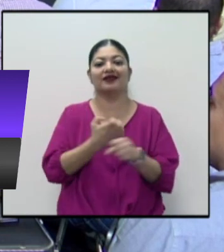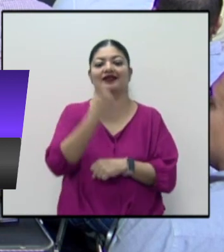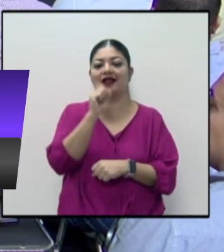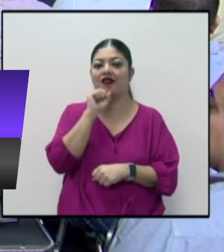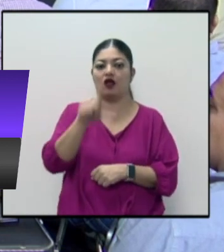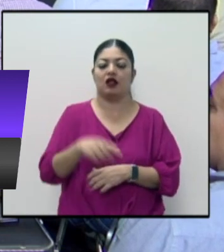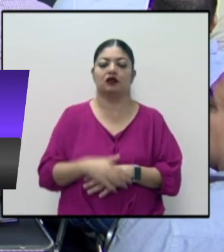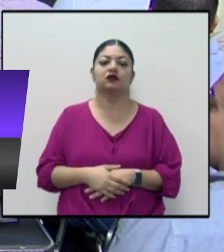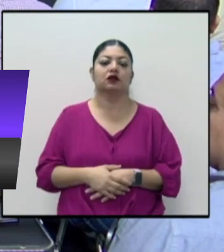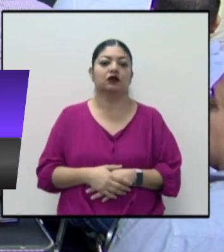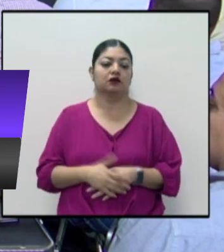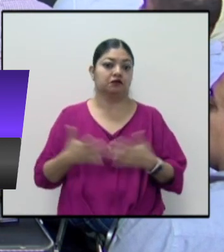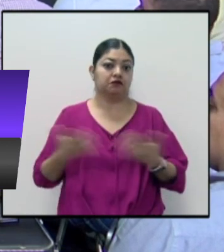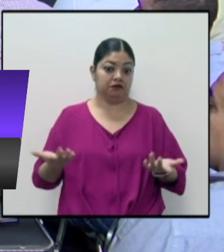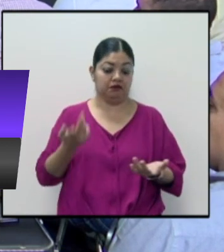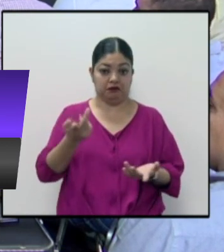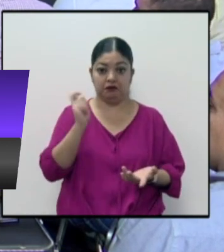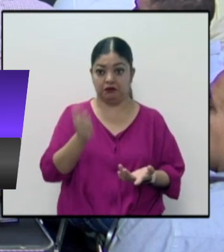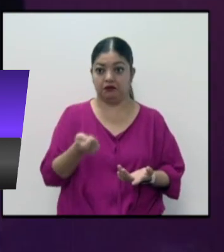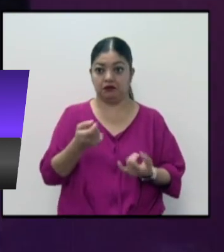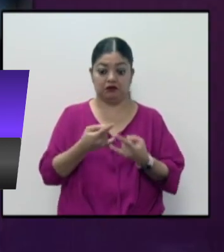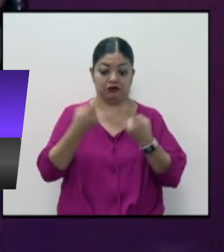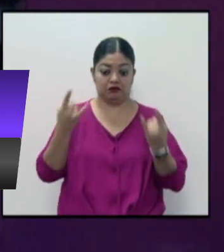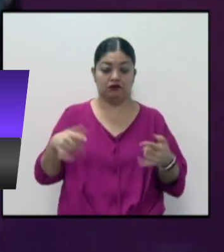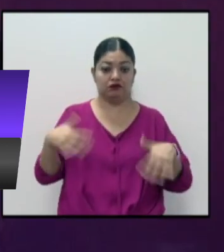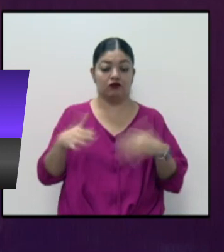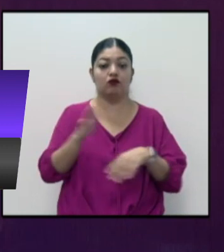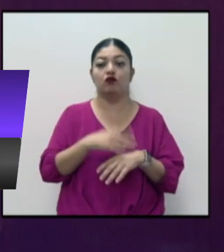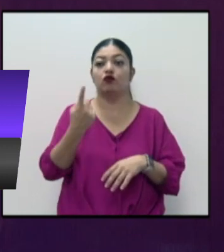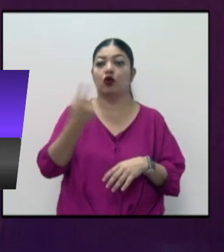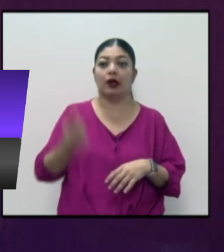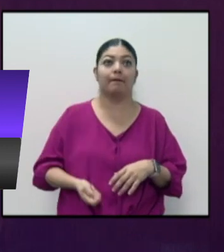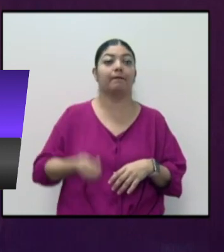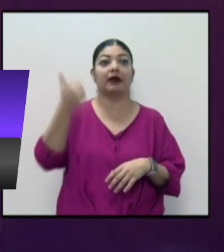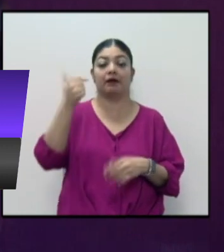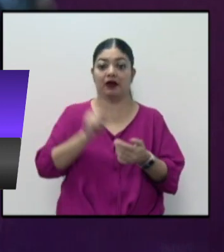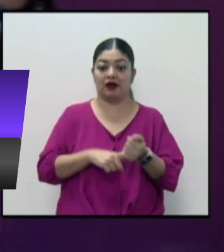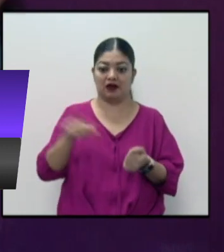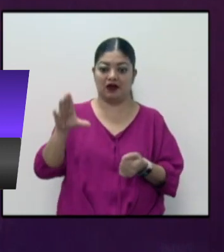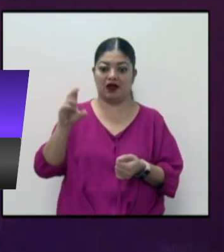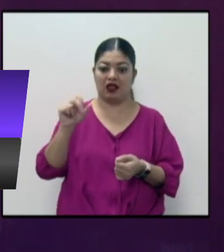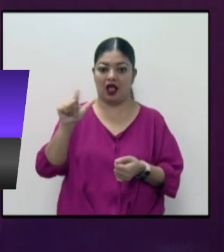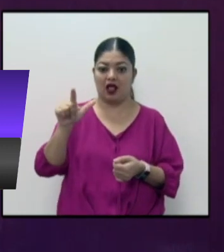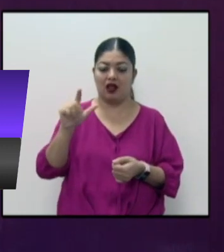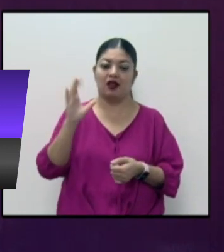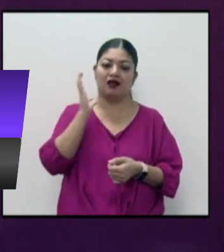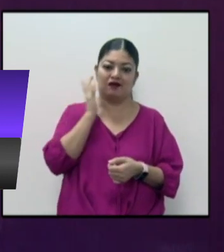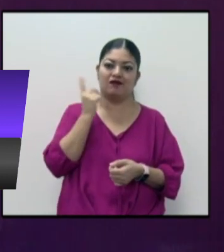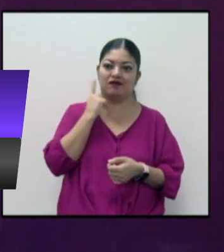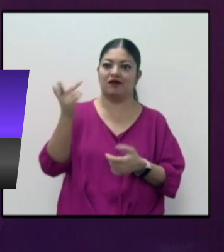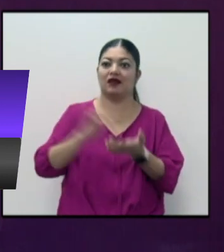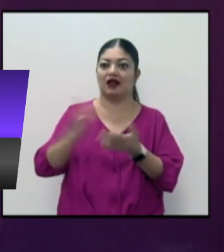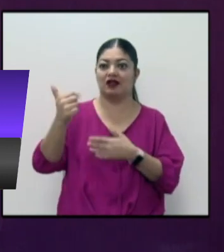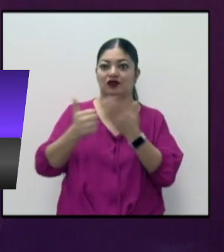Jalisco. Y digo que es un día también histórico porque es la primera vez que el canal del Congreso de la Unión, que por cierto agradecemos que esté transmitiendo en la